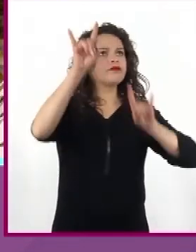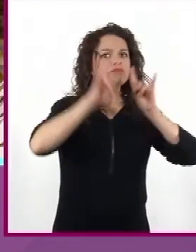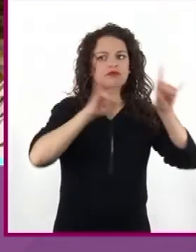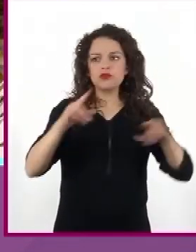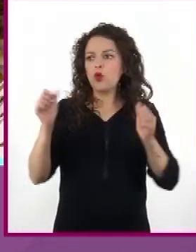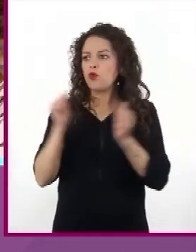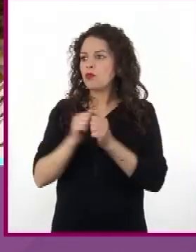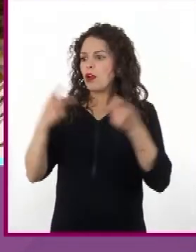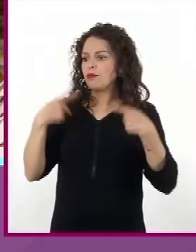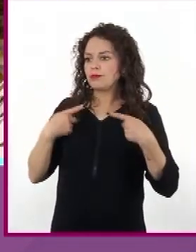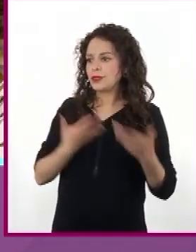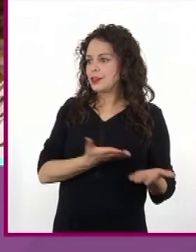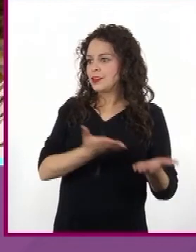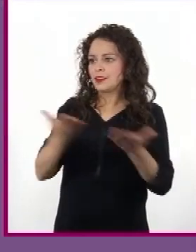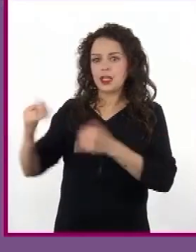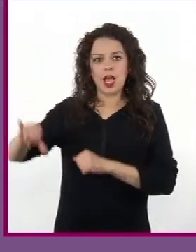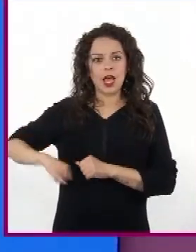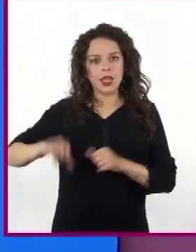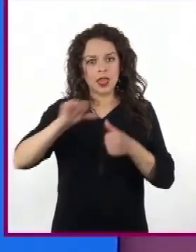surrealistas.